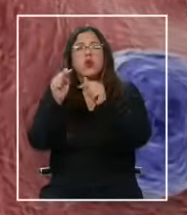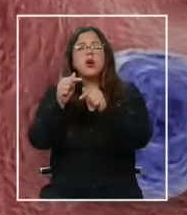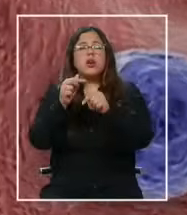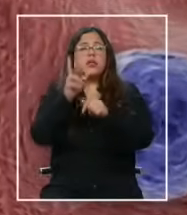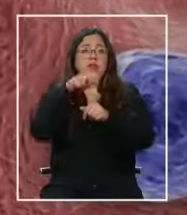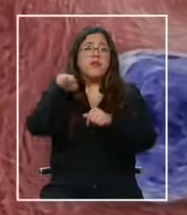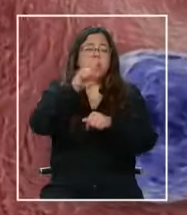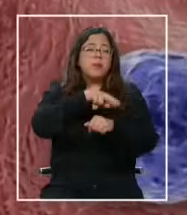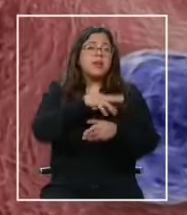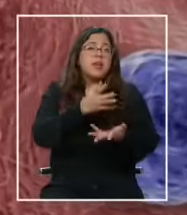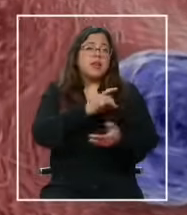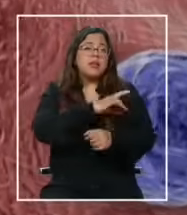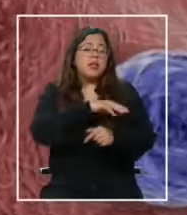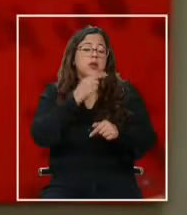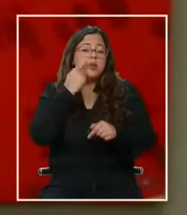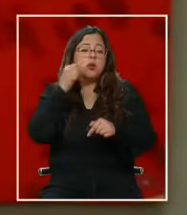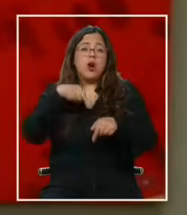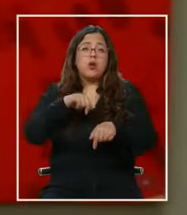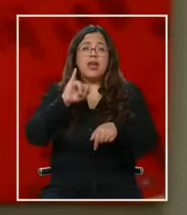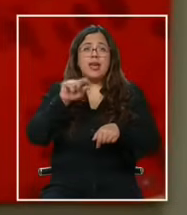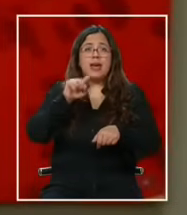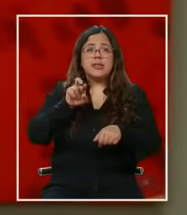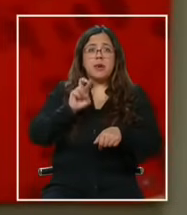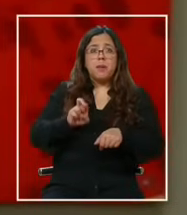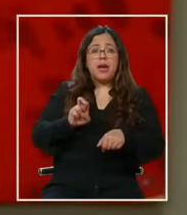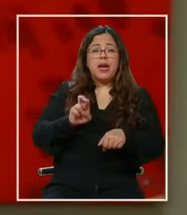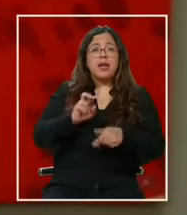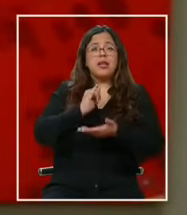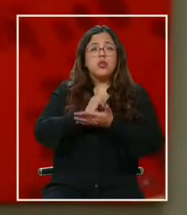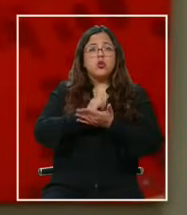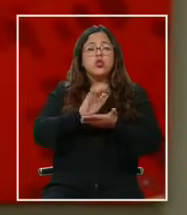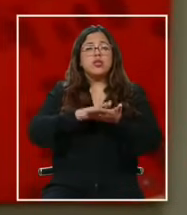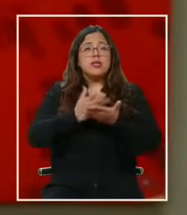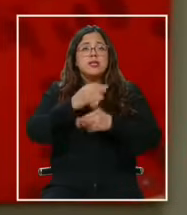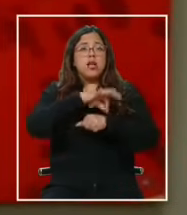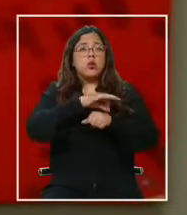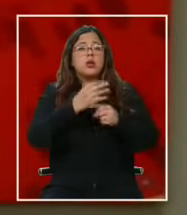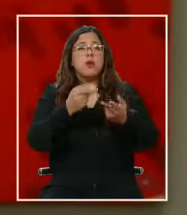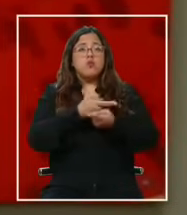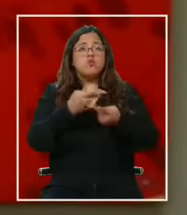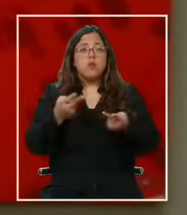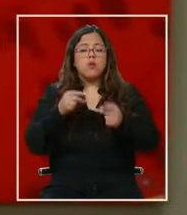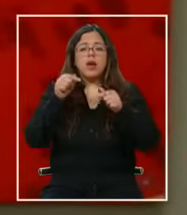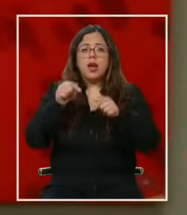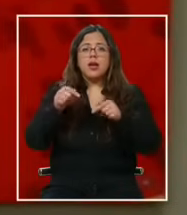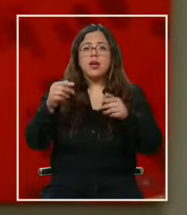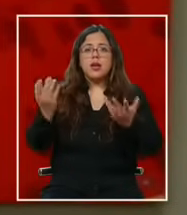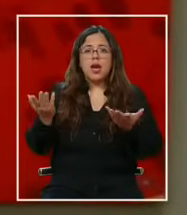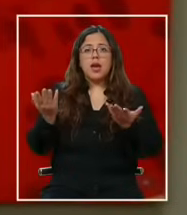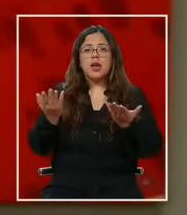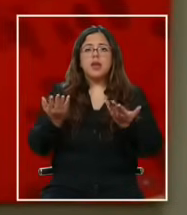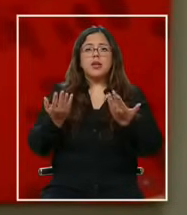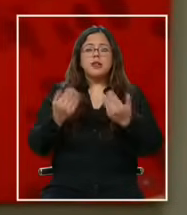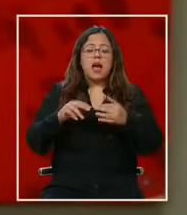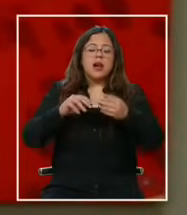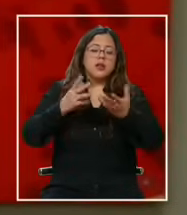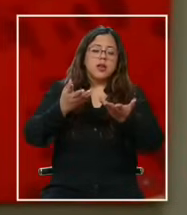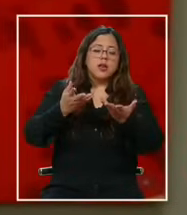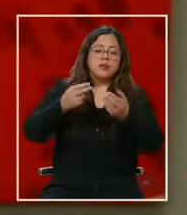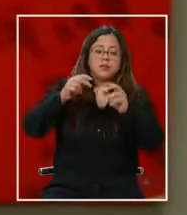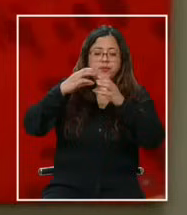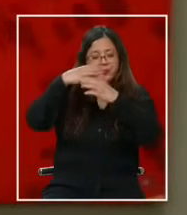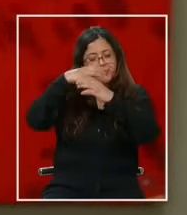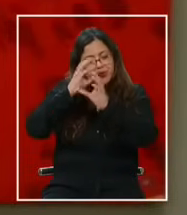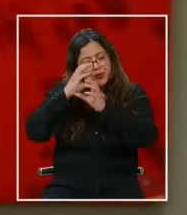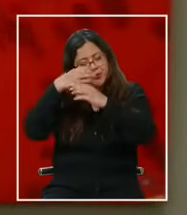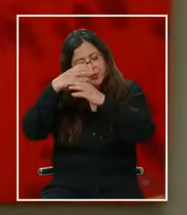nuestro país el instituto de salud pública en estos momento está haciendo todas las pruebas genéticas para caracterizar de manera adecuada cierto eh